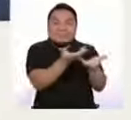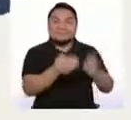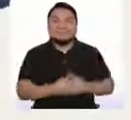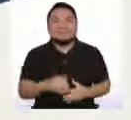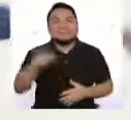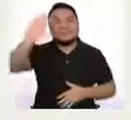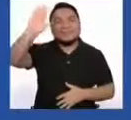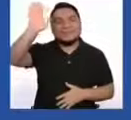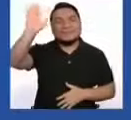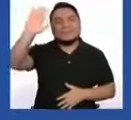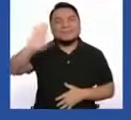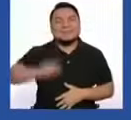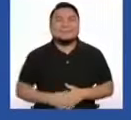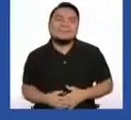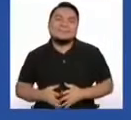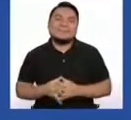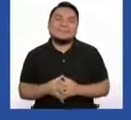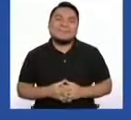¡Chao!